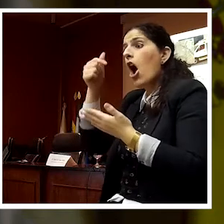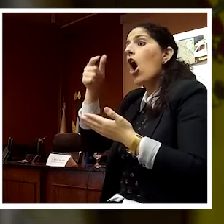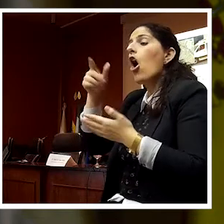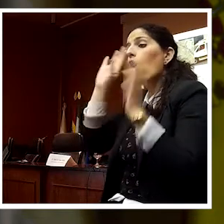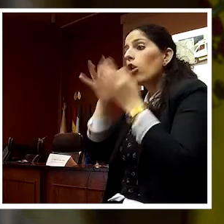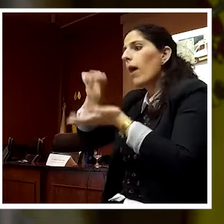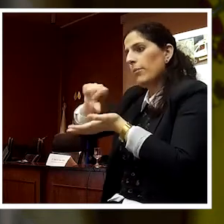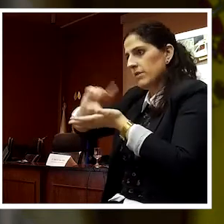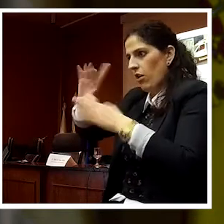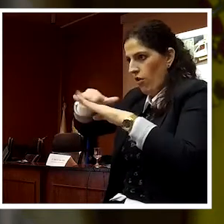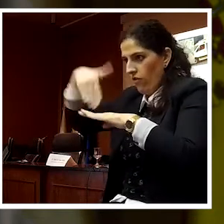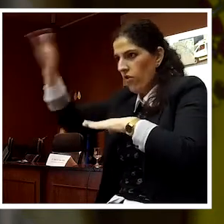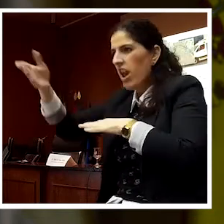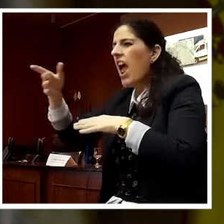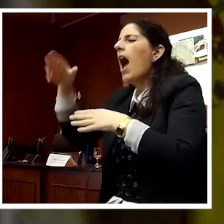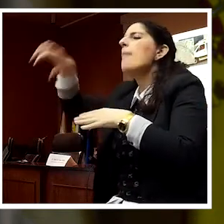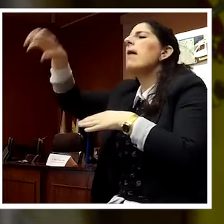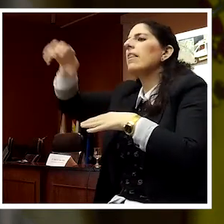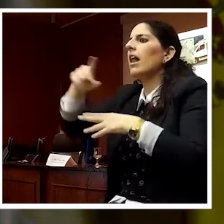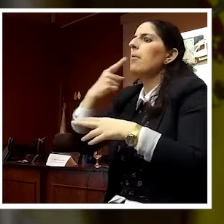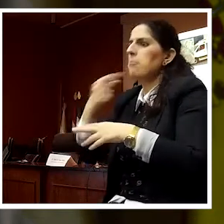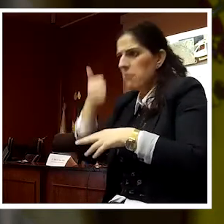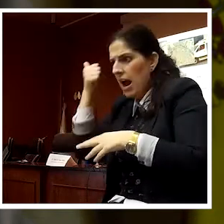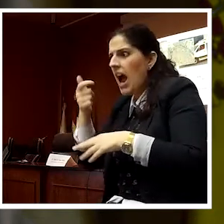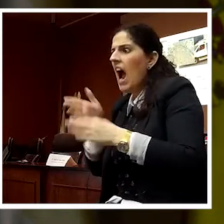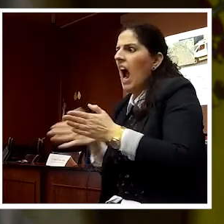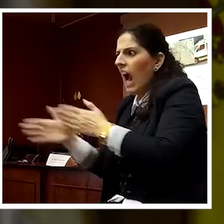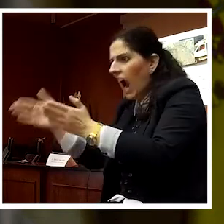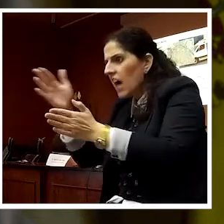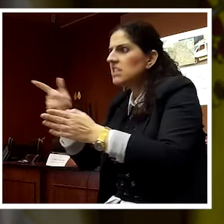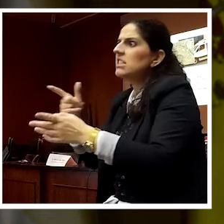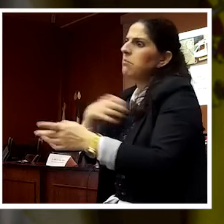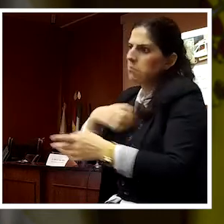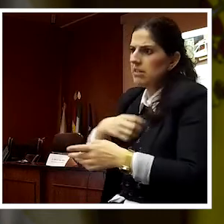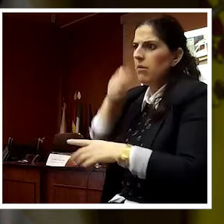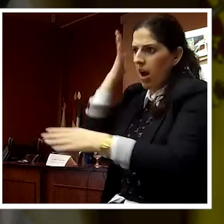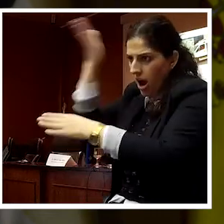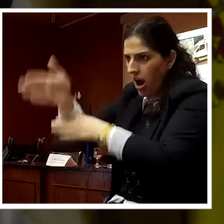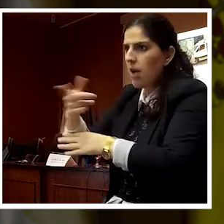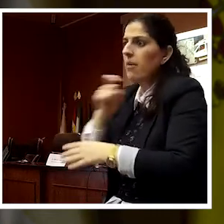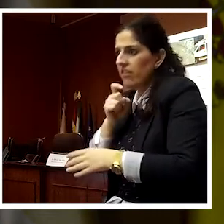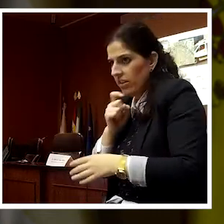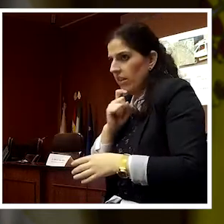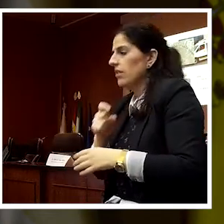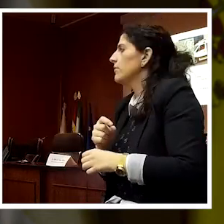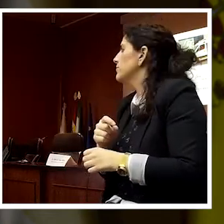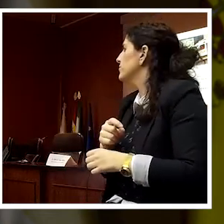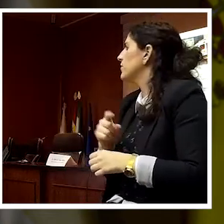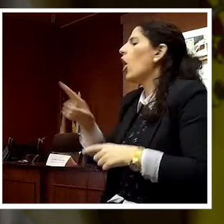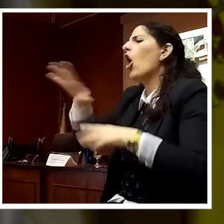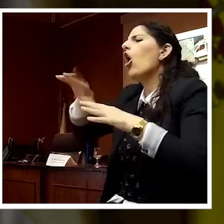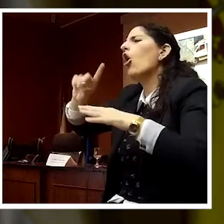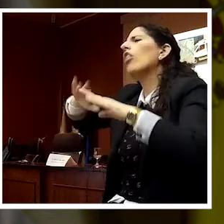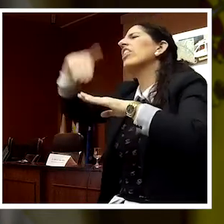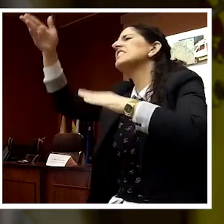Córdoba, que son zonas de parcelas y son calles por letras y el polígono de fulanito o